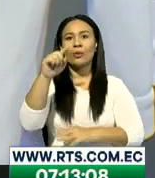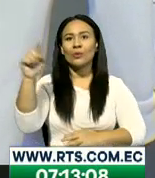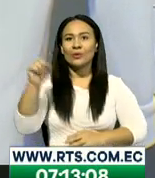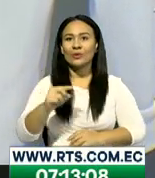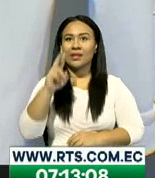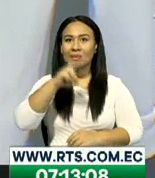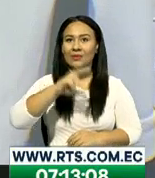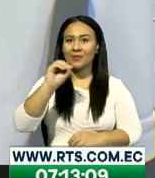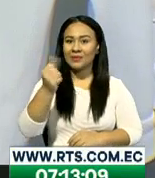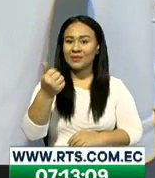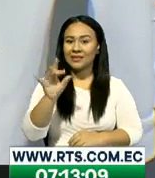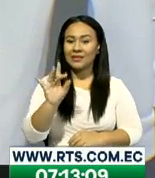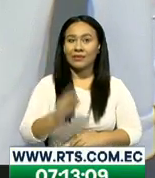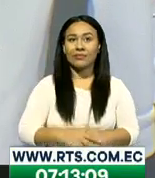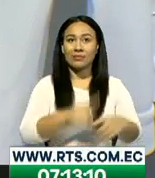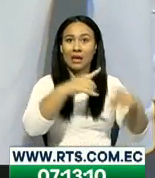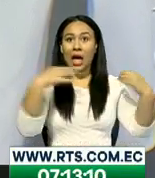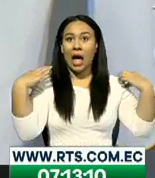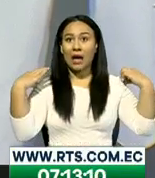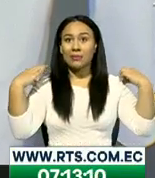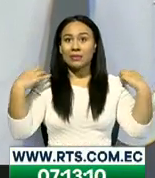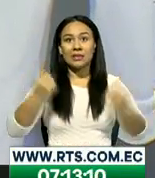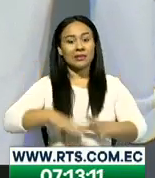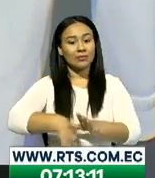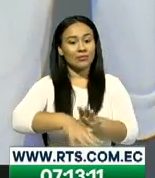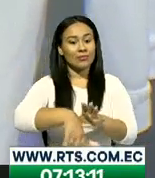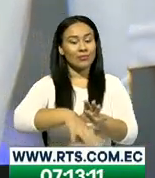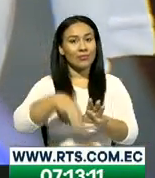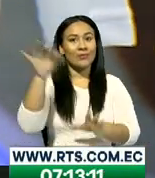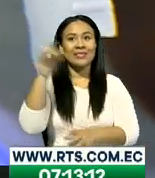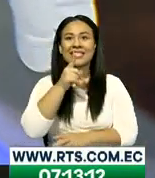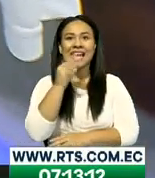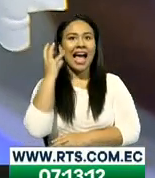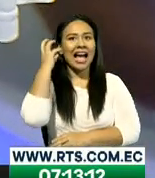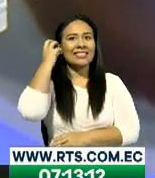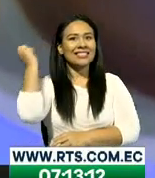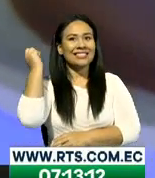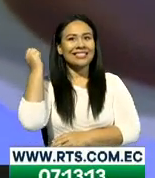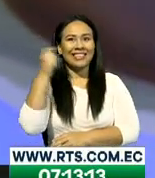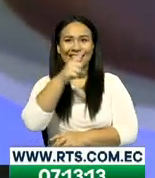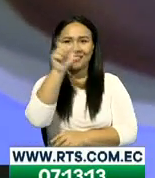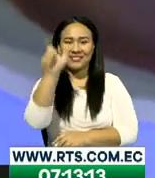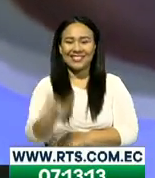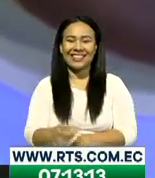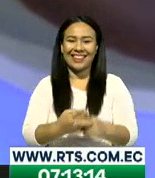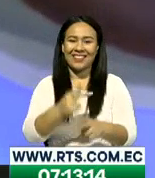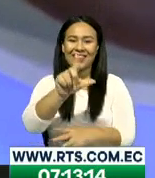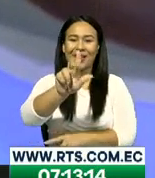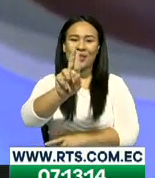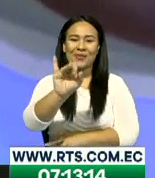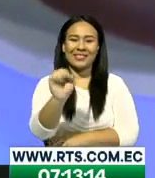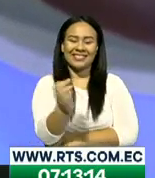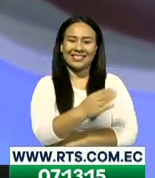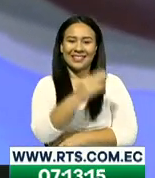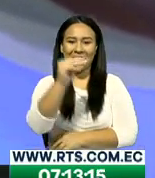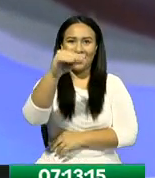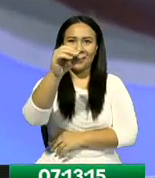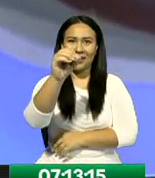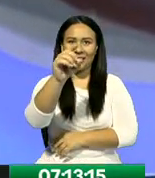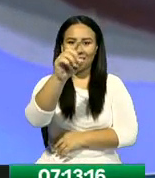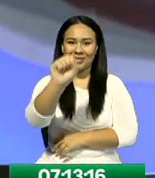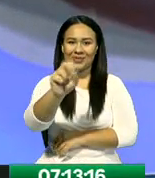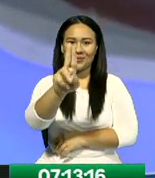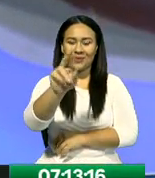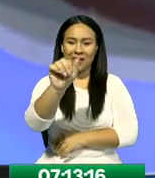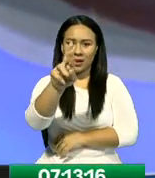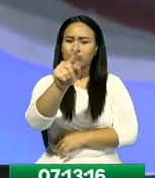2018. Esa camiseta la vamos a sortear, la 9 del Mordelón Suárez, aquí en la noticia Primera Emisión. Así que usted no deje de llamar